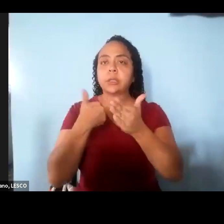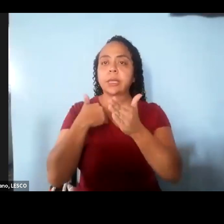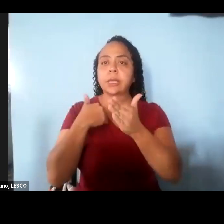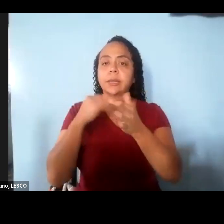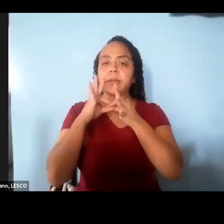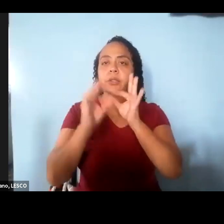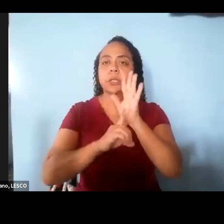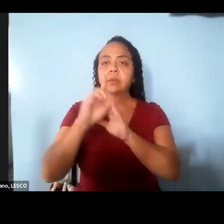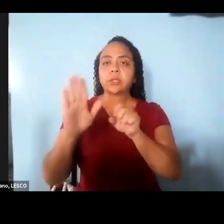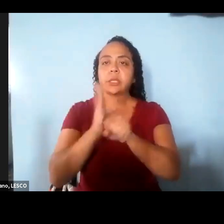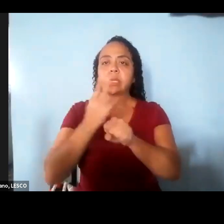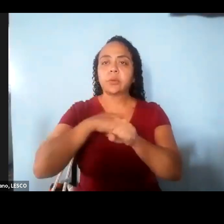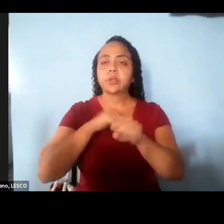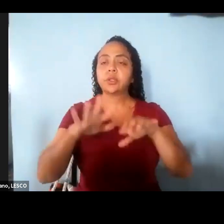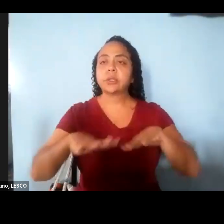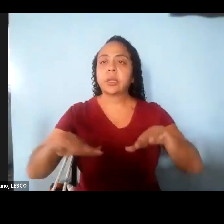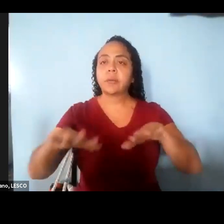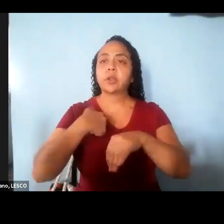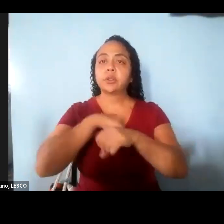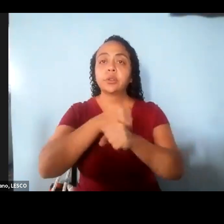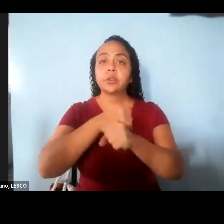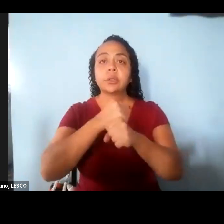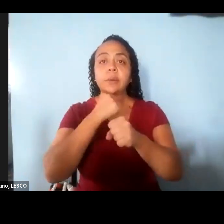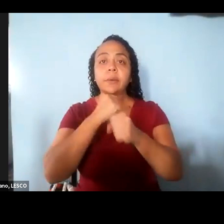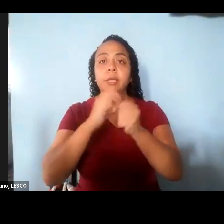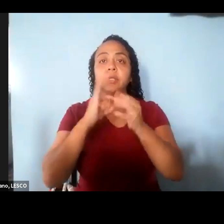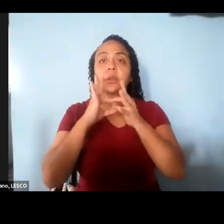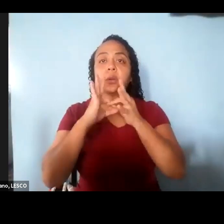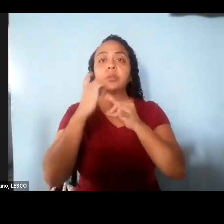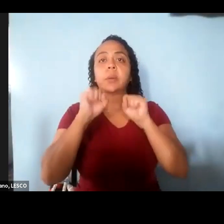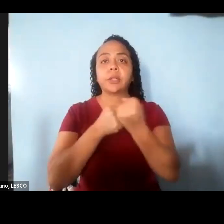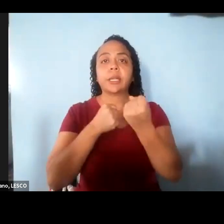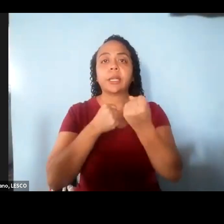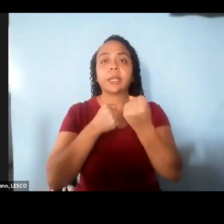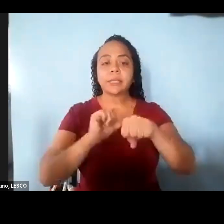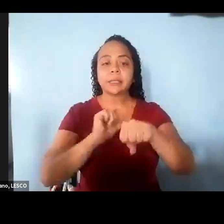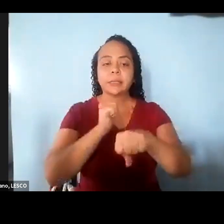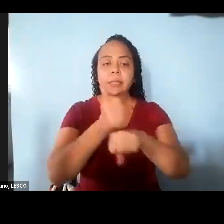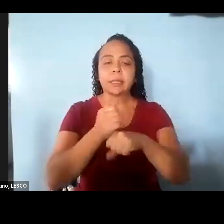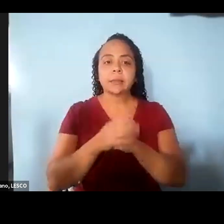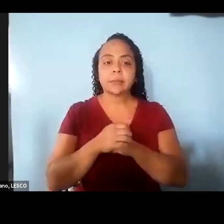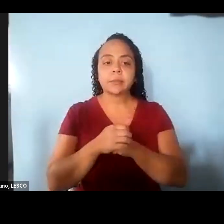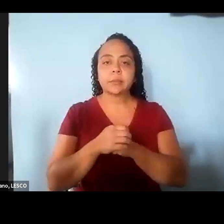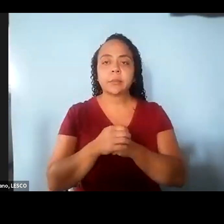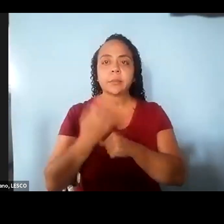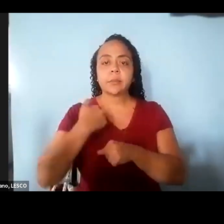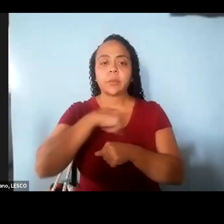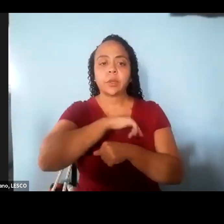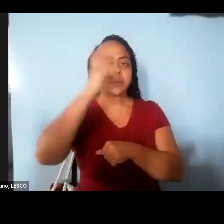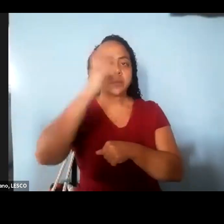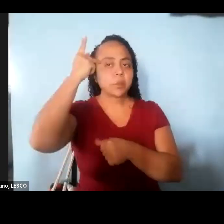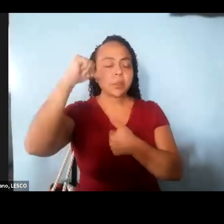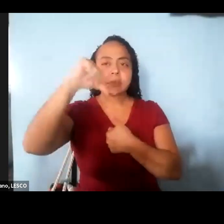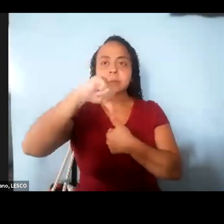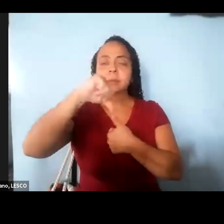de nuestro territorio estamos trabajando juntos para fortalecer las capacidades instaladas en nuestra política centroamericana que sea